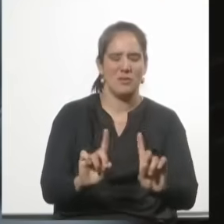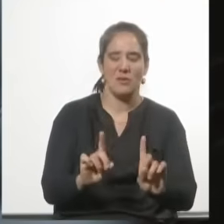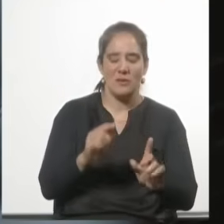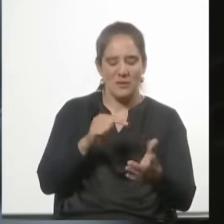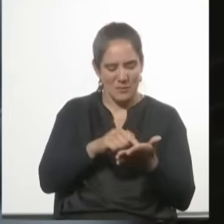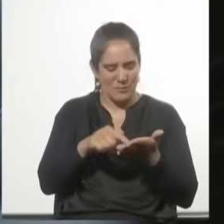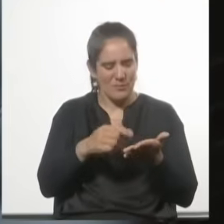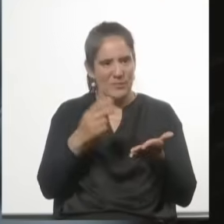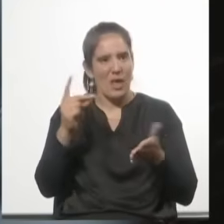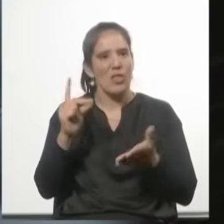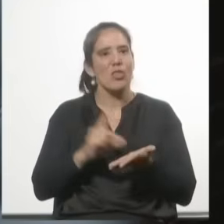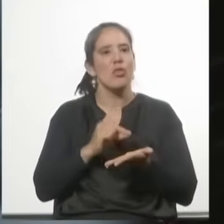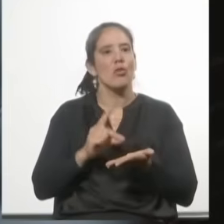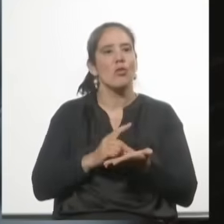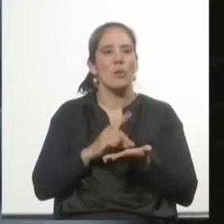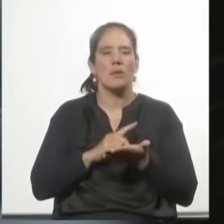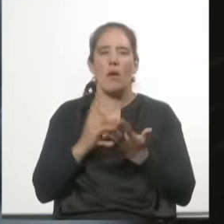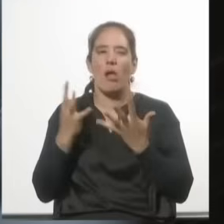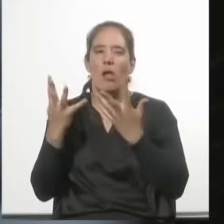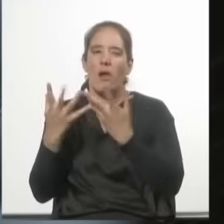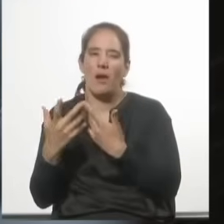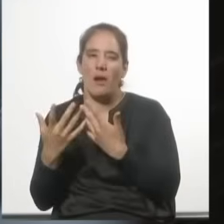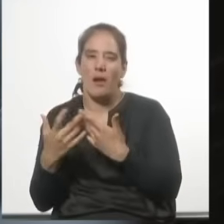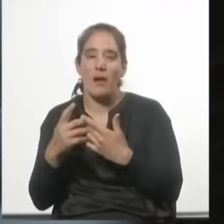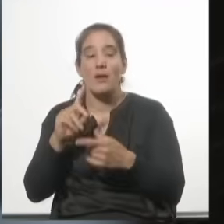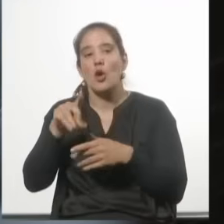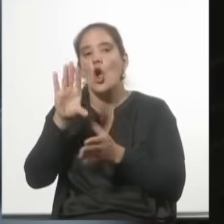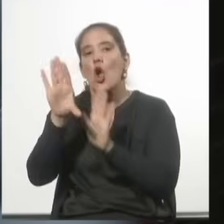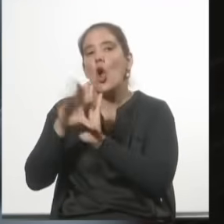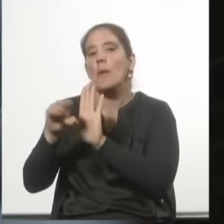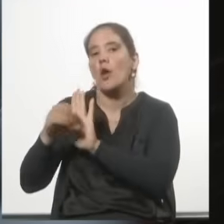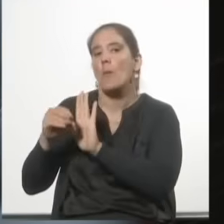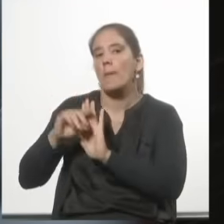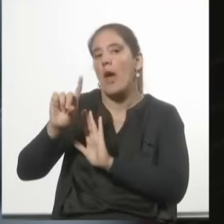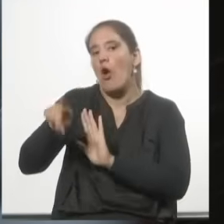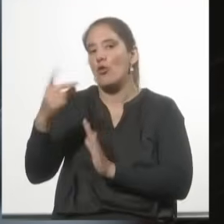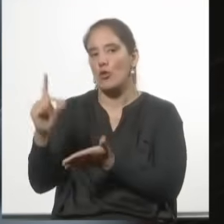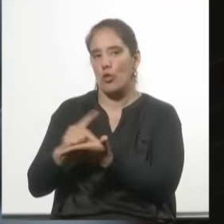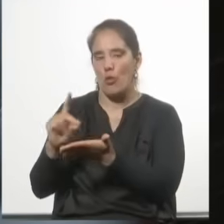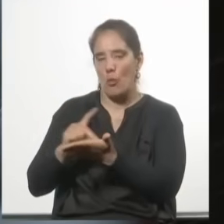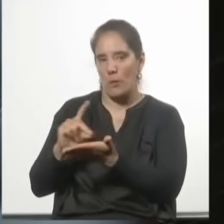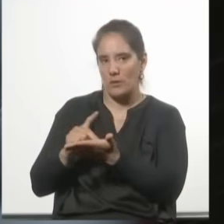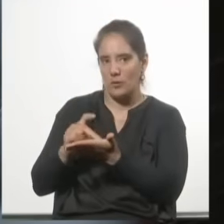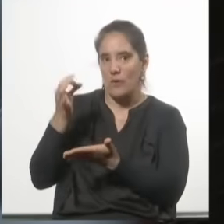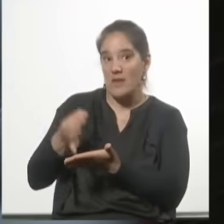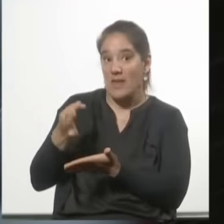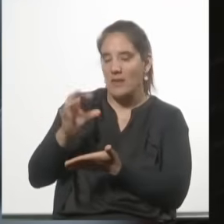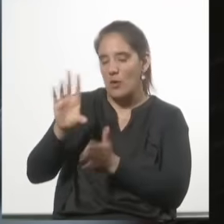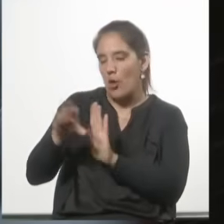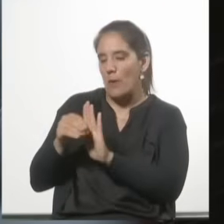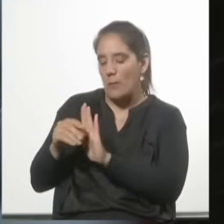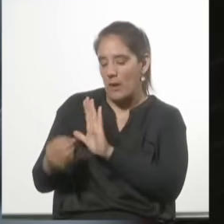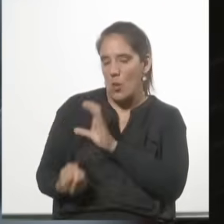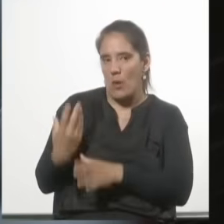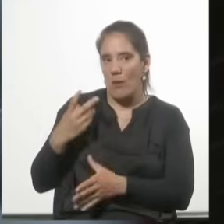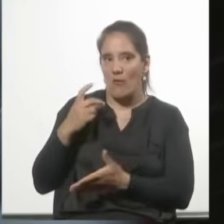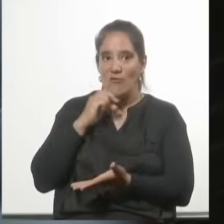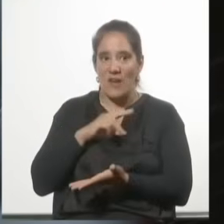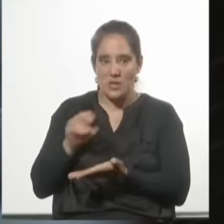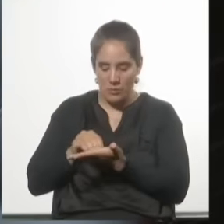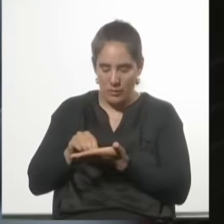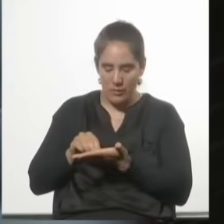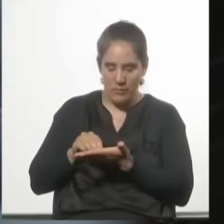sugiriendo que dichos documentos fueron armados a partir de otros documentos heterogéneos, lo que podía desprenderse de una